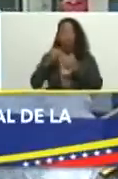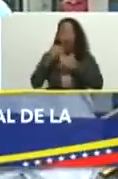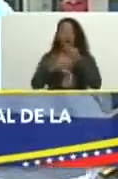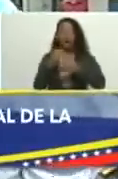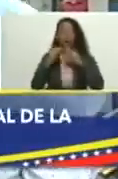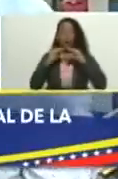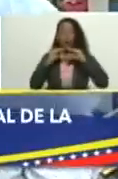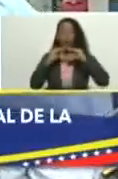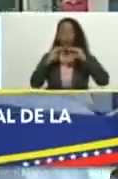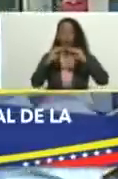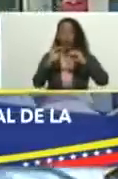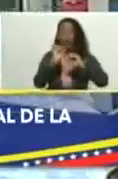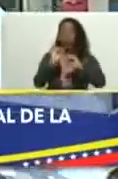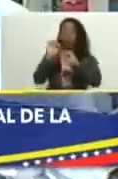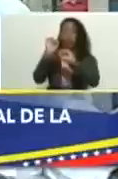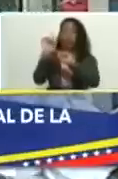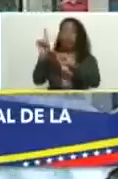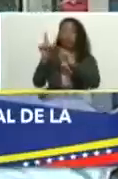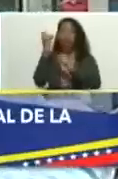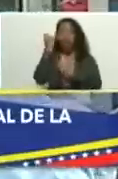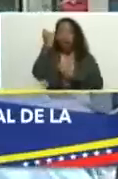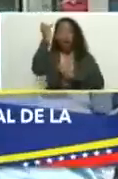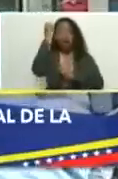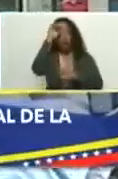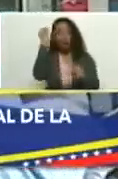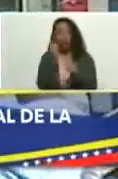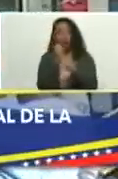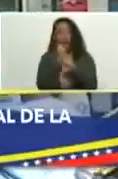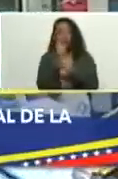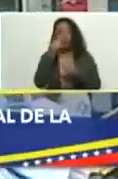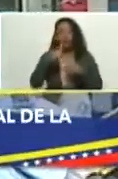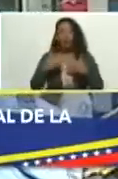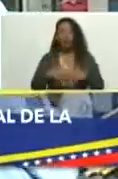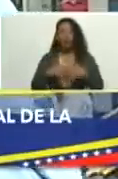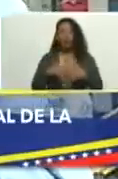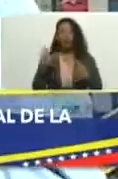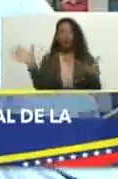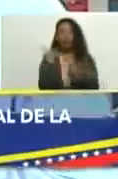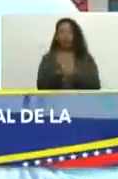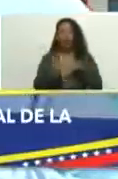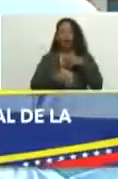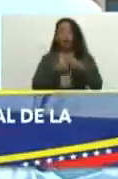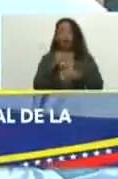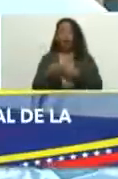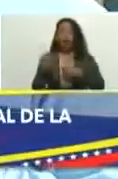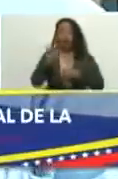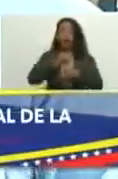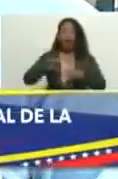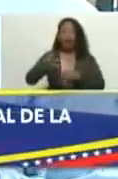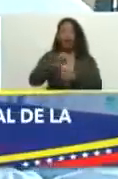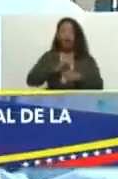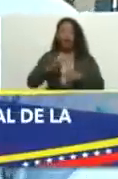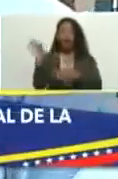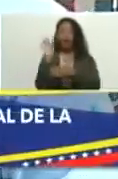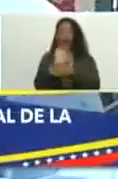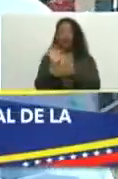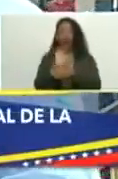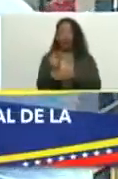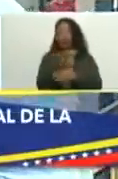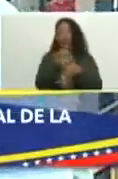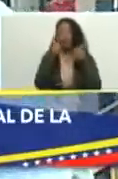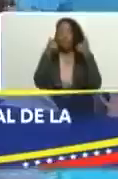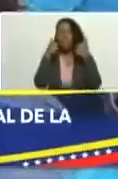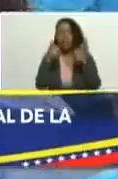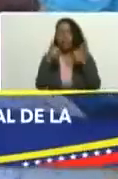capa. A partir de la inventiva de los trabajadores en esta planta, logramos hacerlo con aceite de soya y funcionó